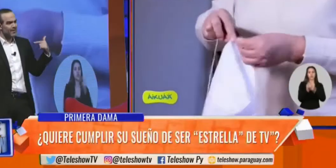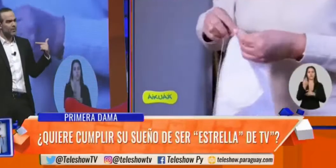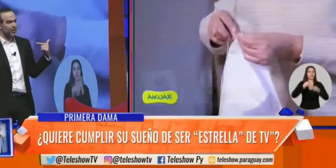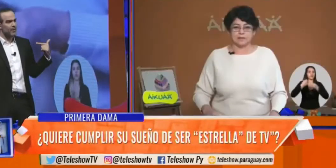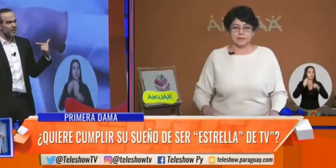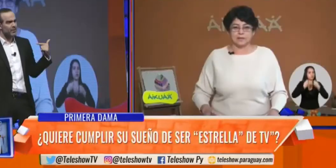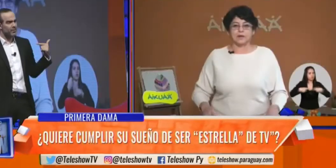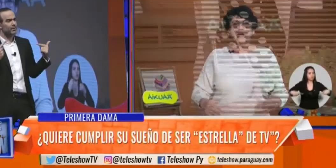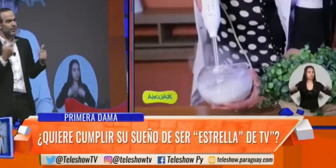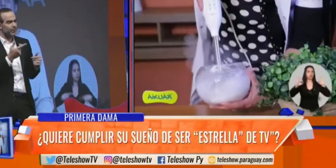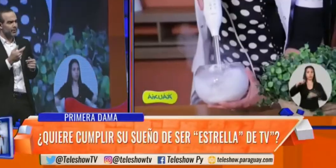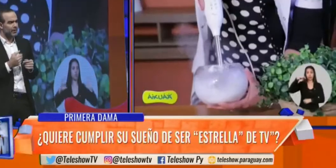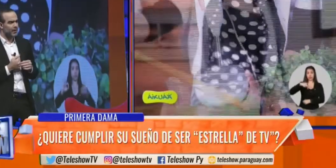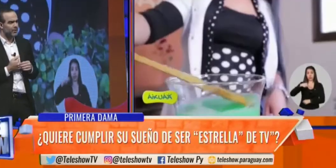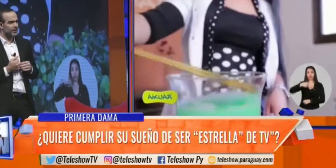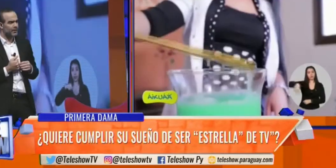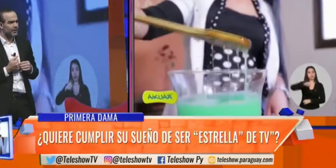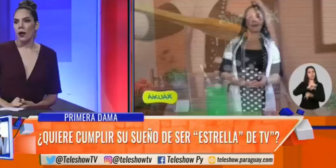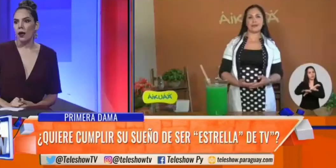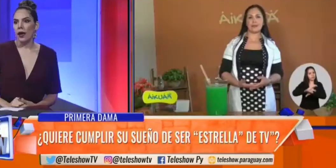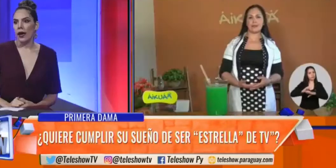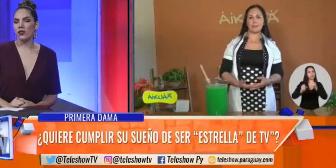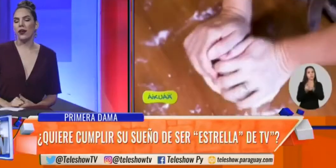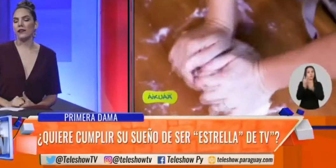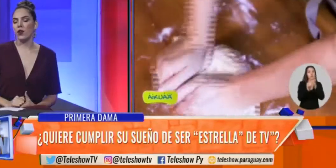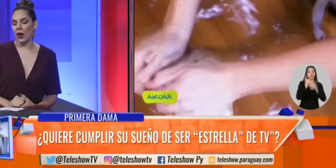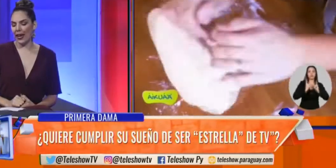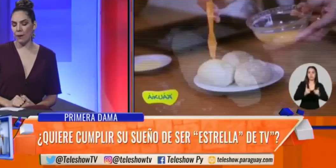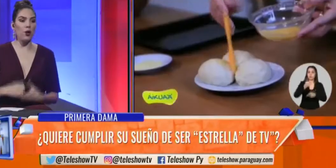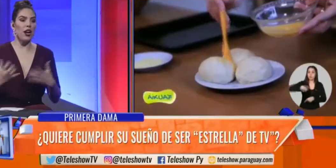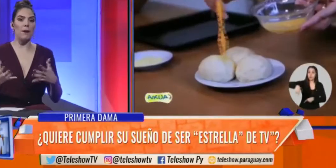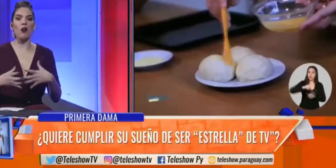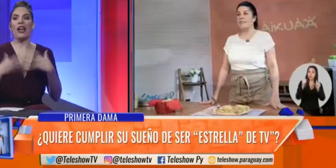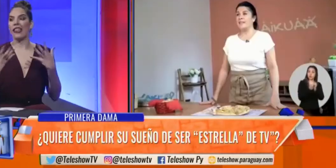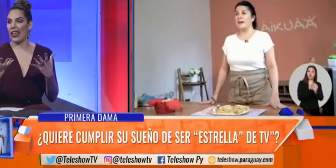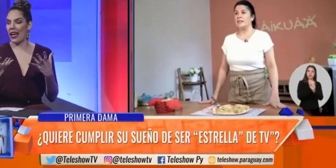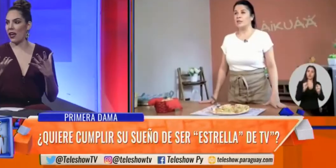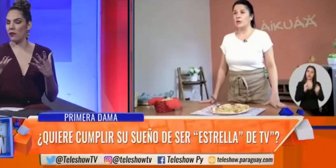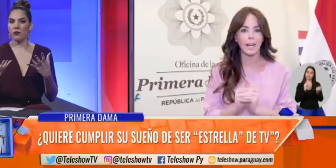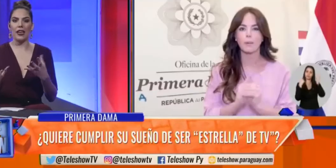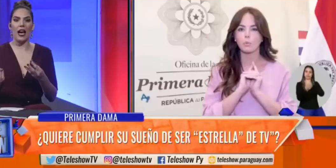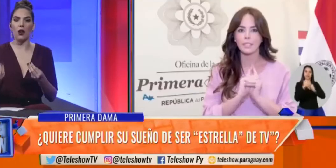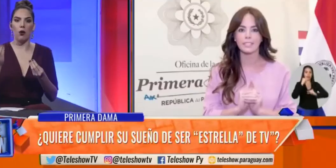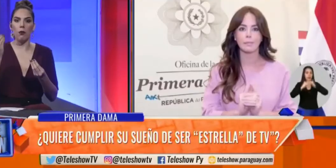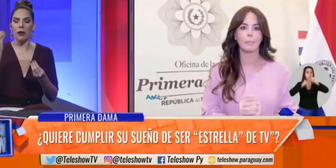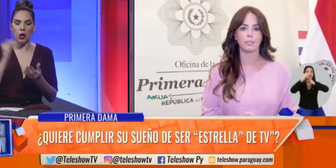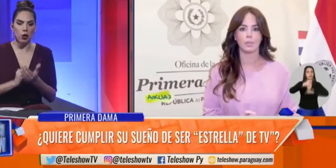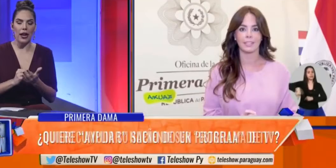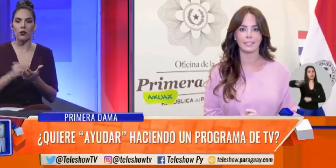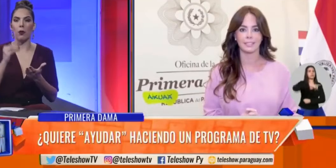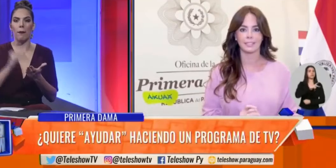por la cabeza en un programa de televisión, no sé qué opinión tenés al respecto, Nati. Eso es. No es que el programa o la idea sea algo